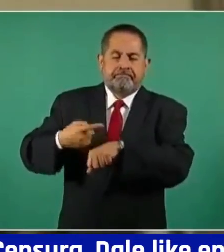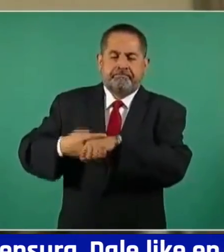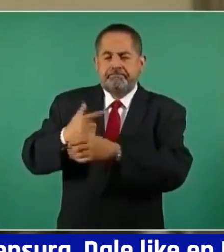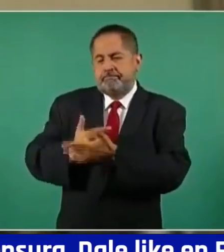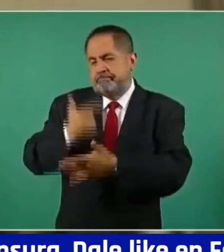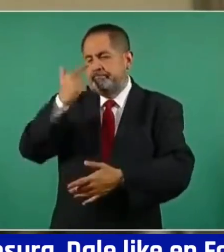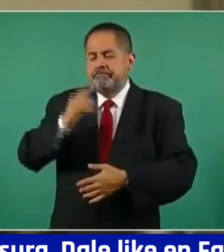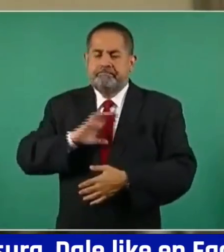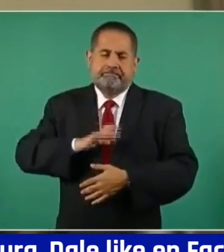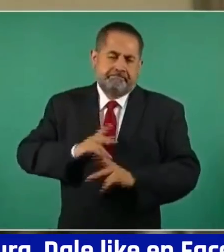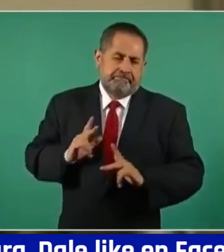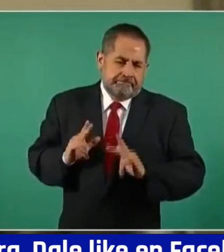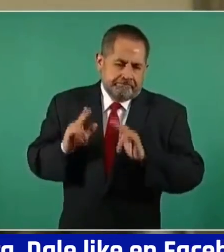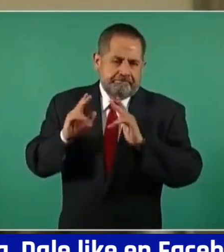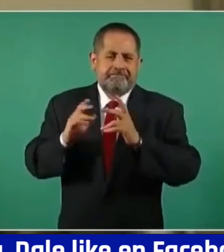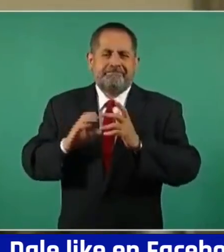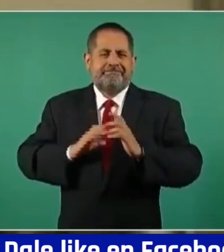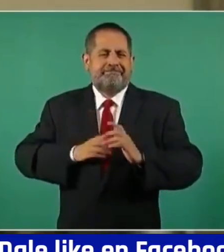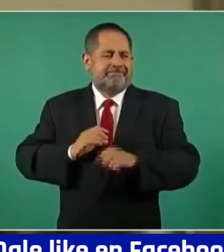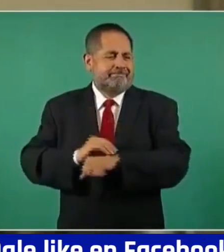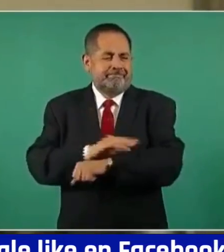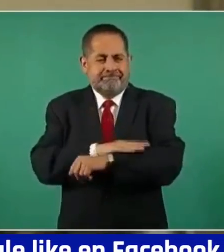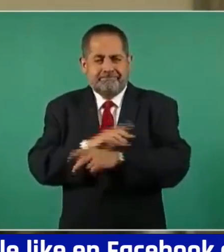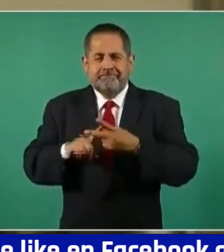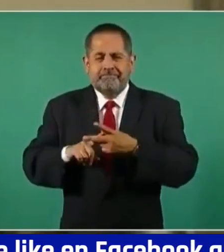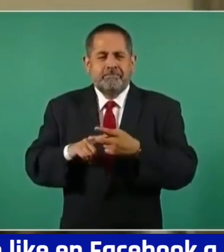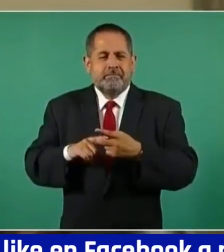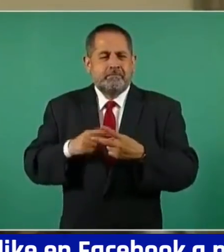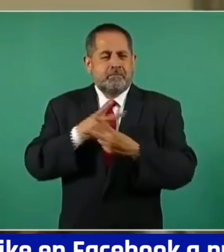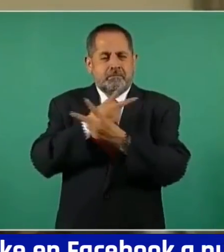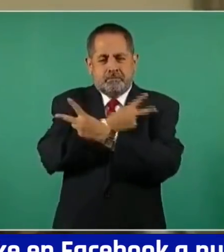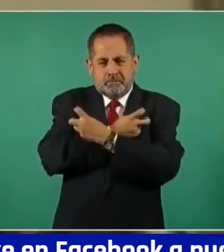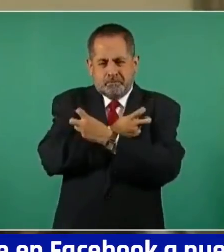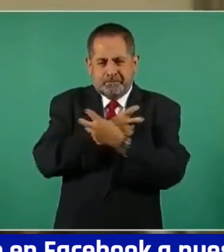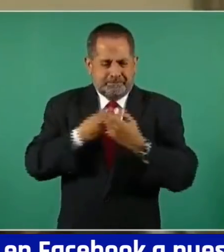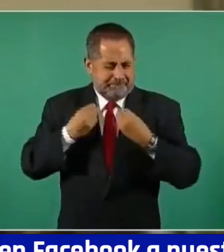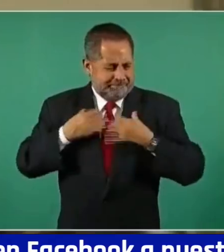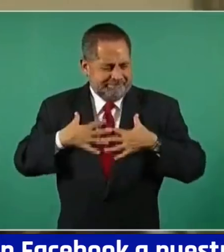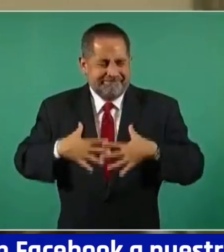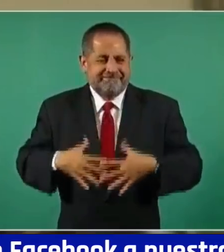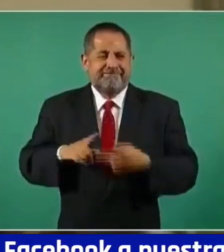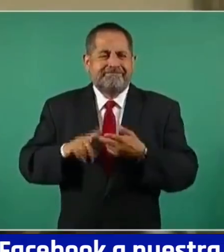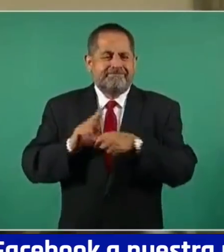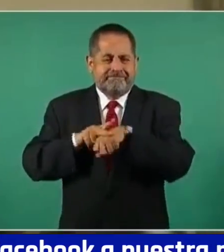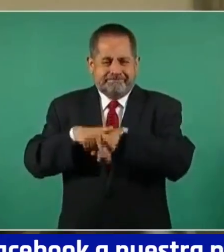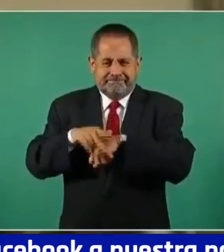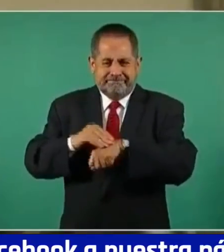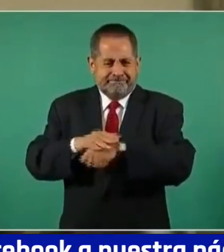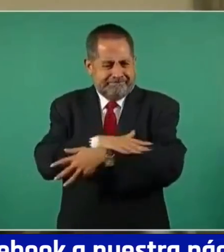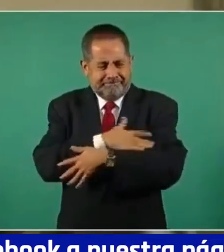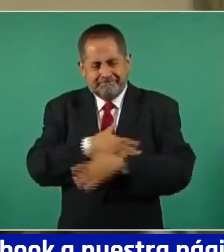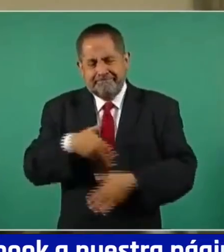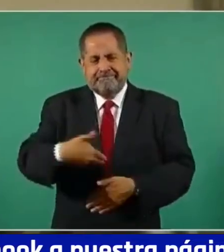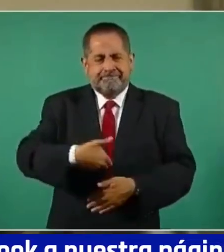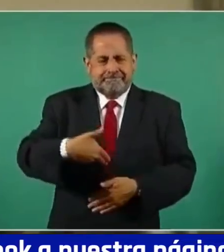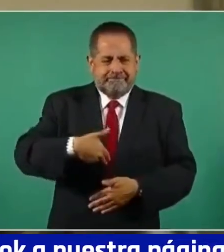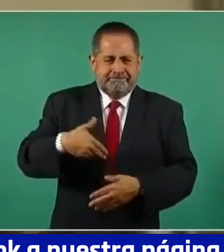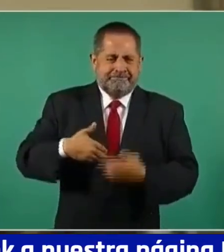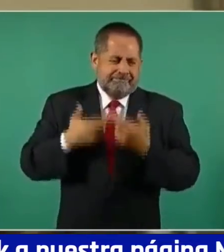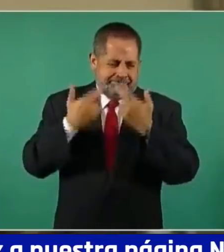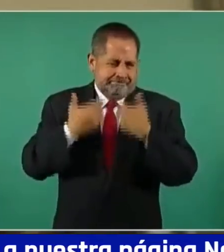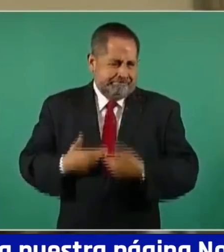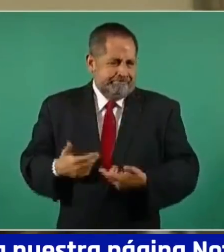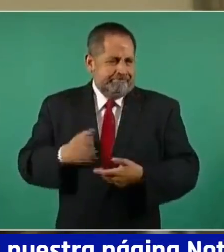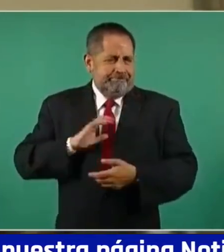como el cáncer, afectaciones en huesos, en la piel y, bueno, gastrointestinales.